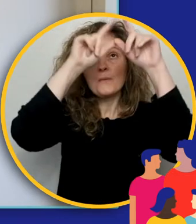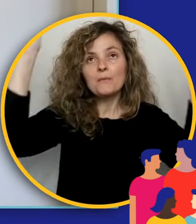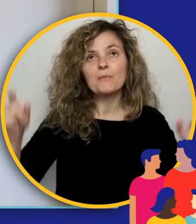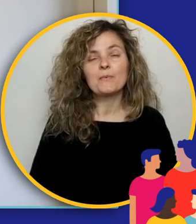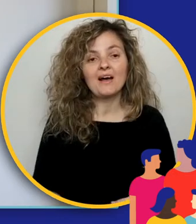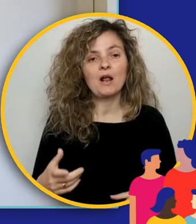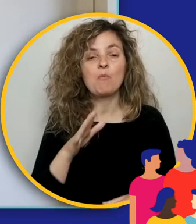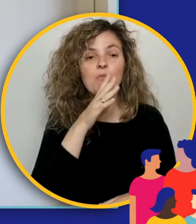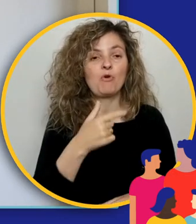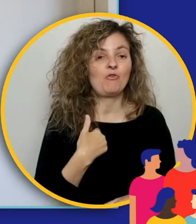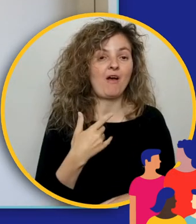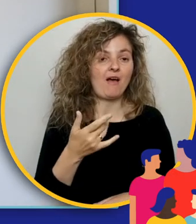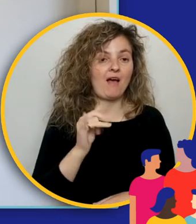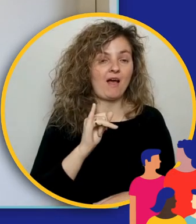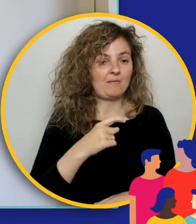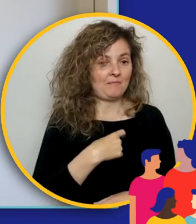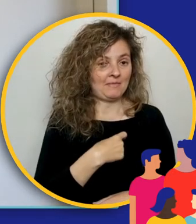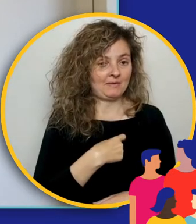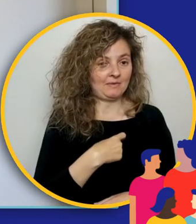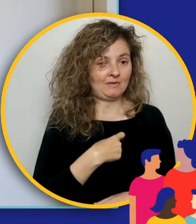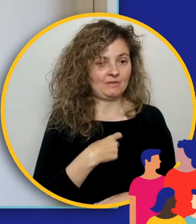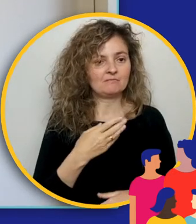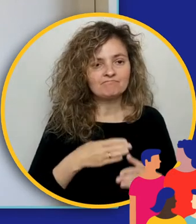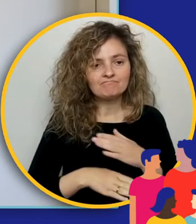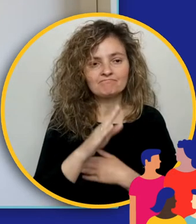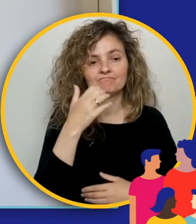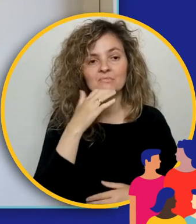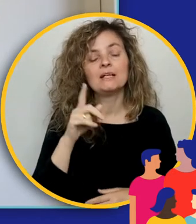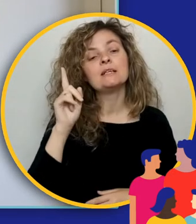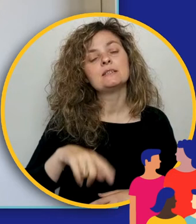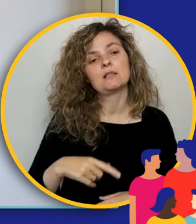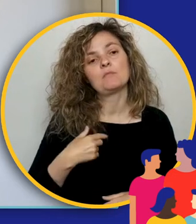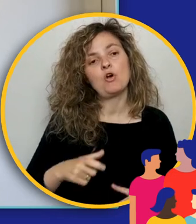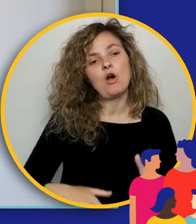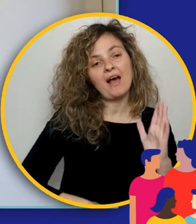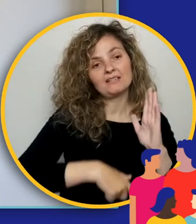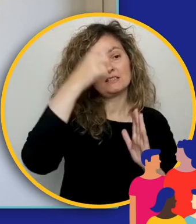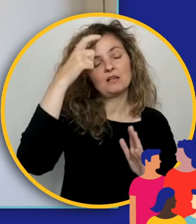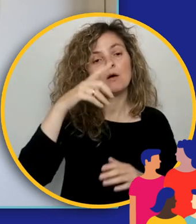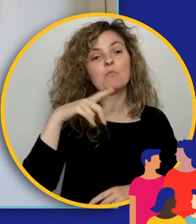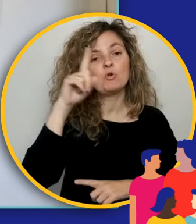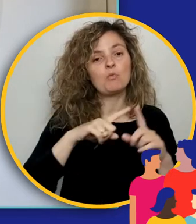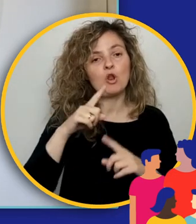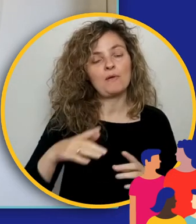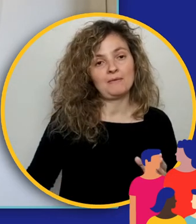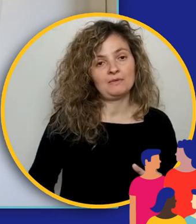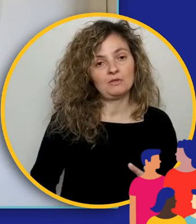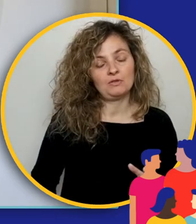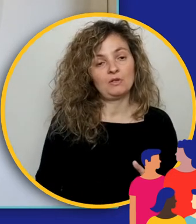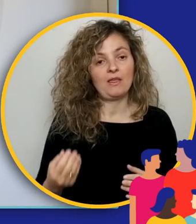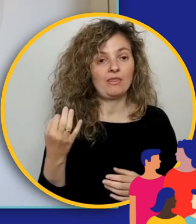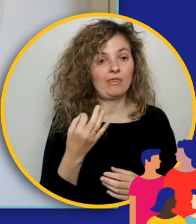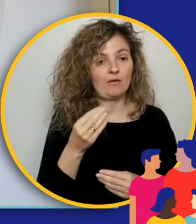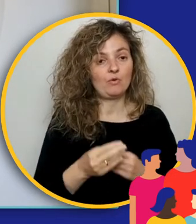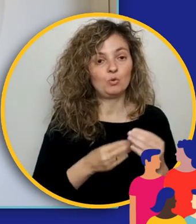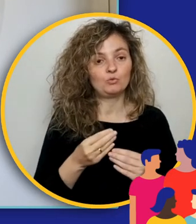barrera de... porque yo tengo un marcapasos y fui en el ascensor porque yo tengo una movilidad de una pierna y tengo que usar el